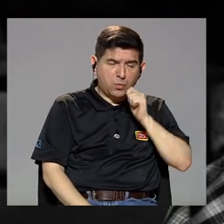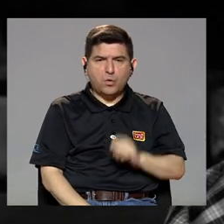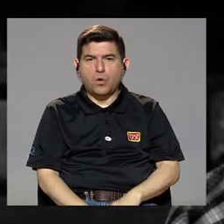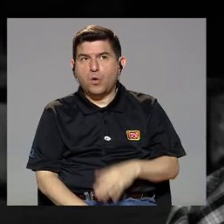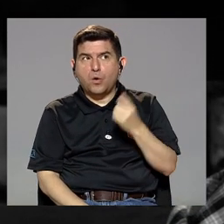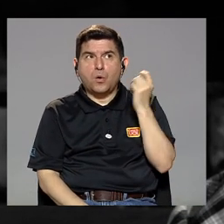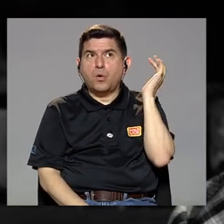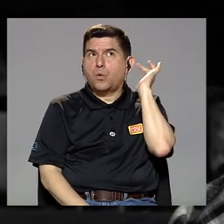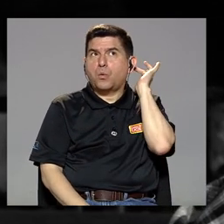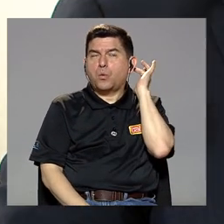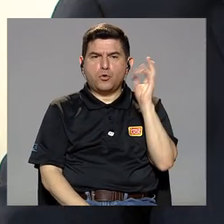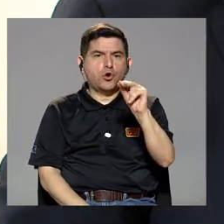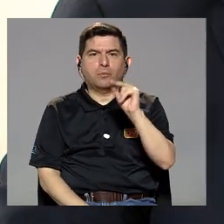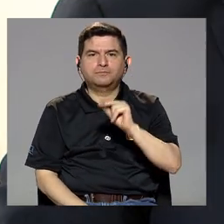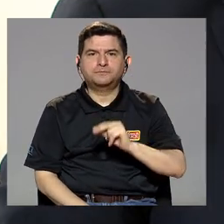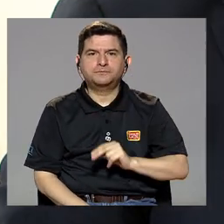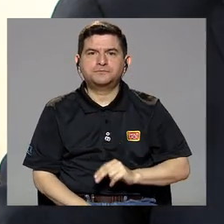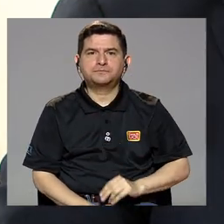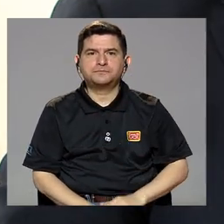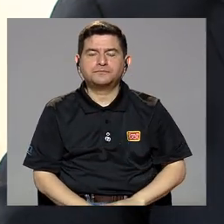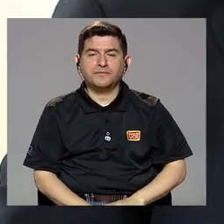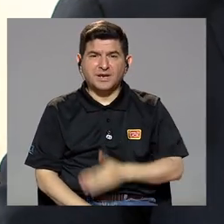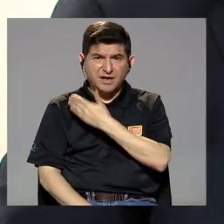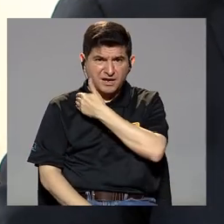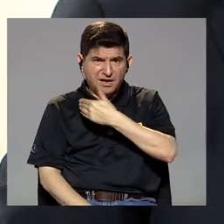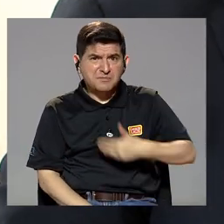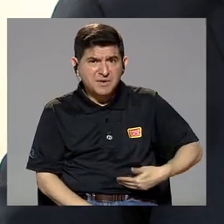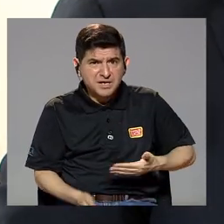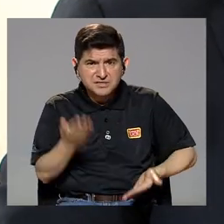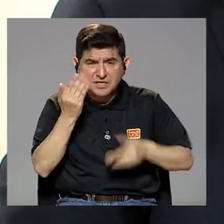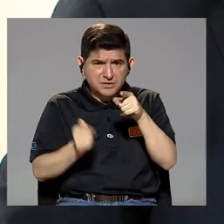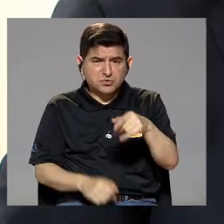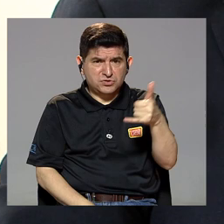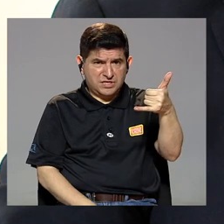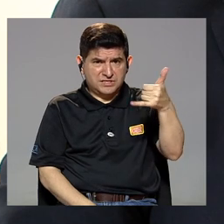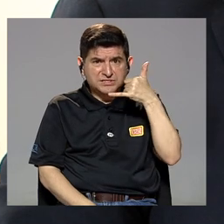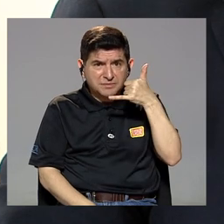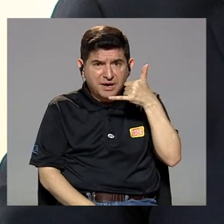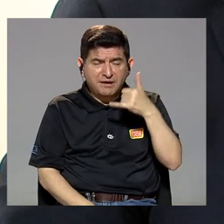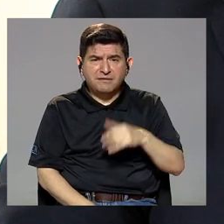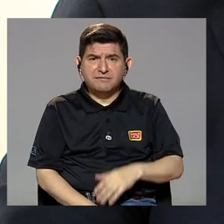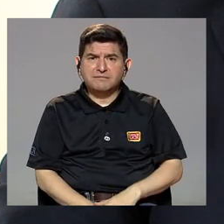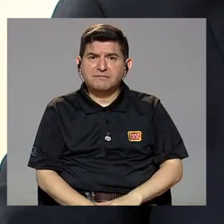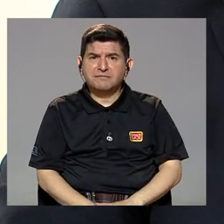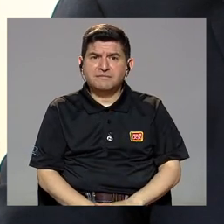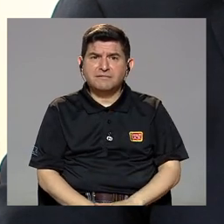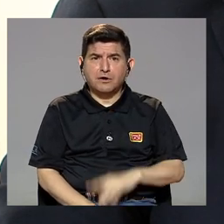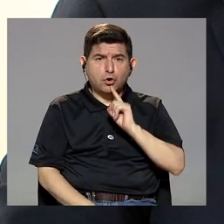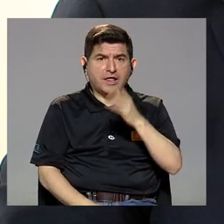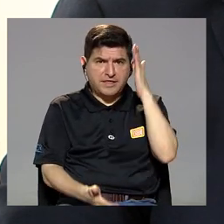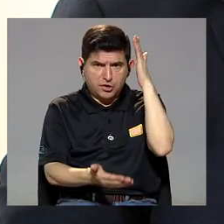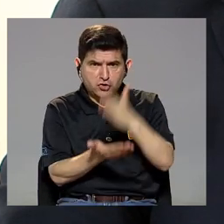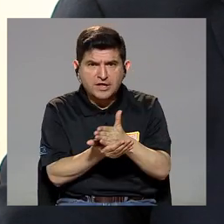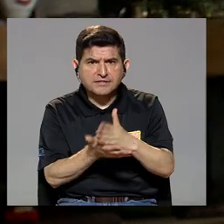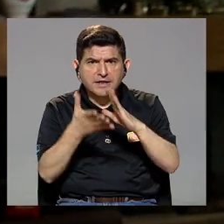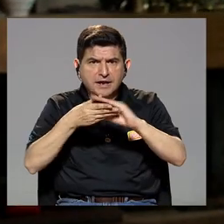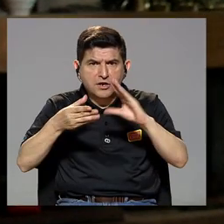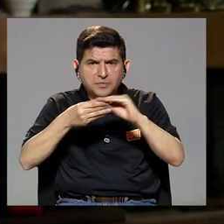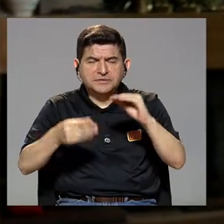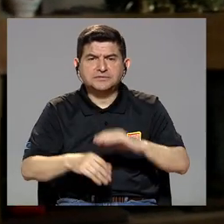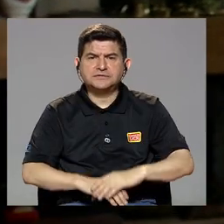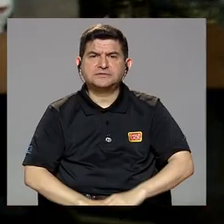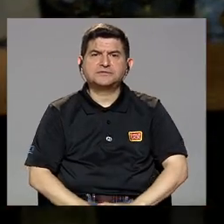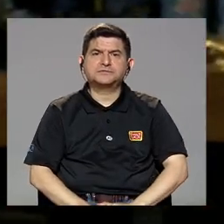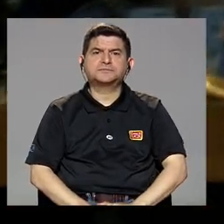ni nada si alguna vez el presidente les llamó le dijo qué que se frenara con sus comentarios